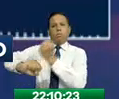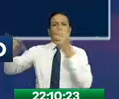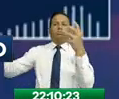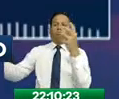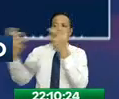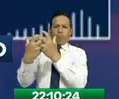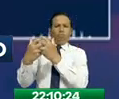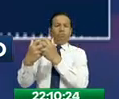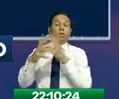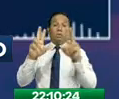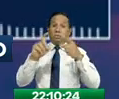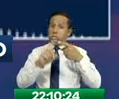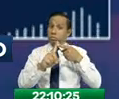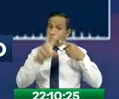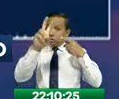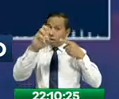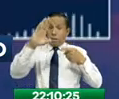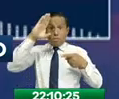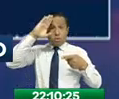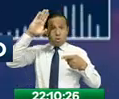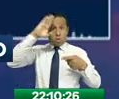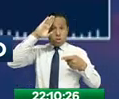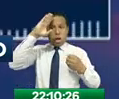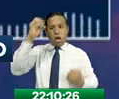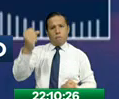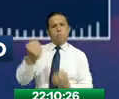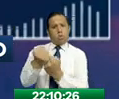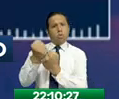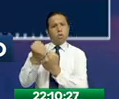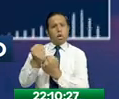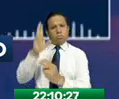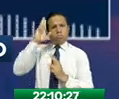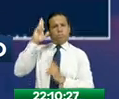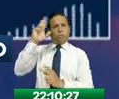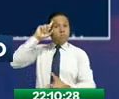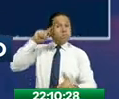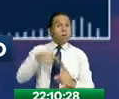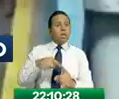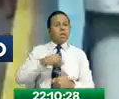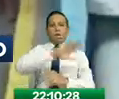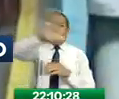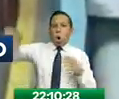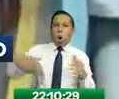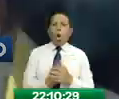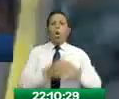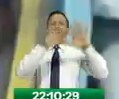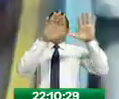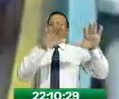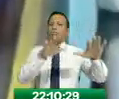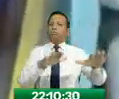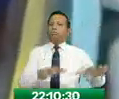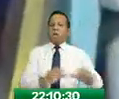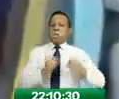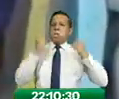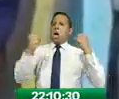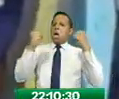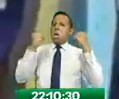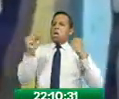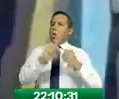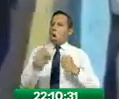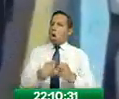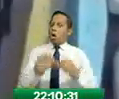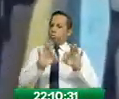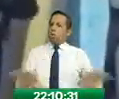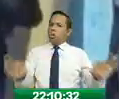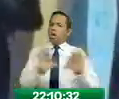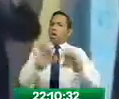para restablecer el orden social, el orden constitucional, la paz social. Que la libertad de movilización y protesta está